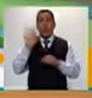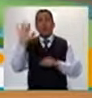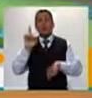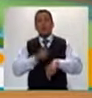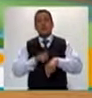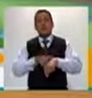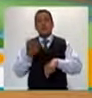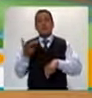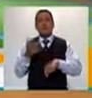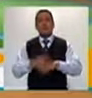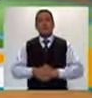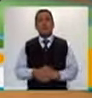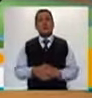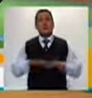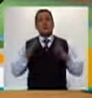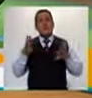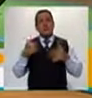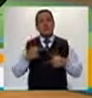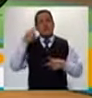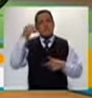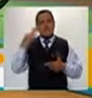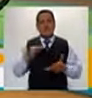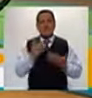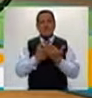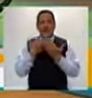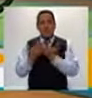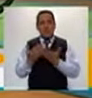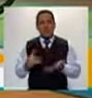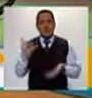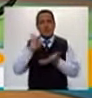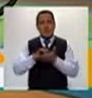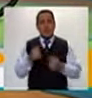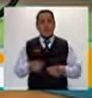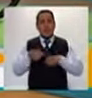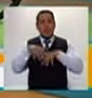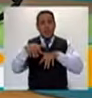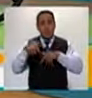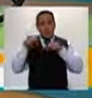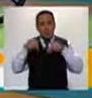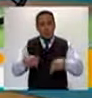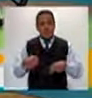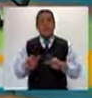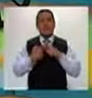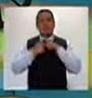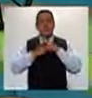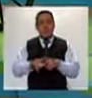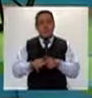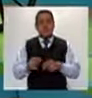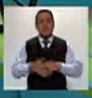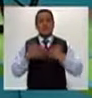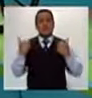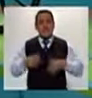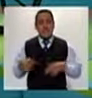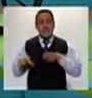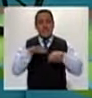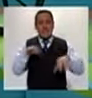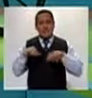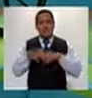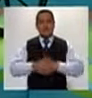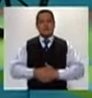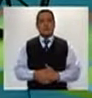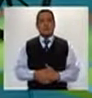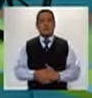por lo menos ya se tiene ya contemplado con que en julio se esté dando ya la realización